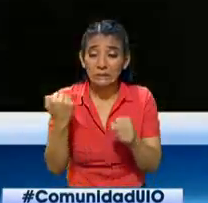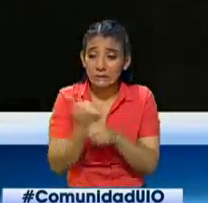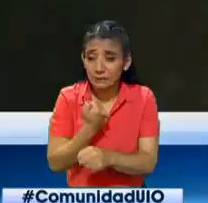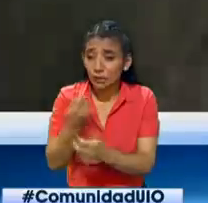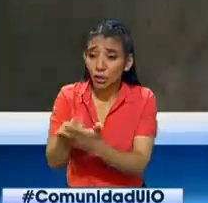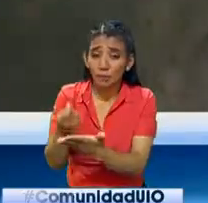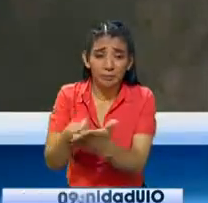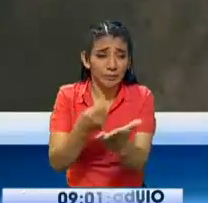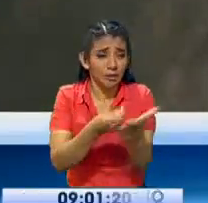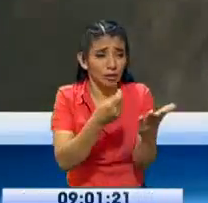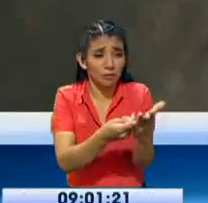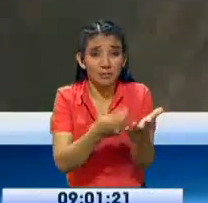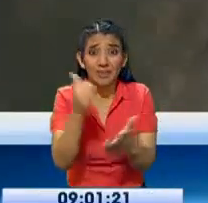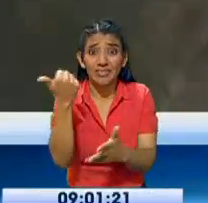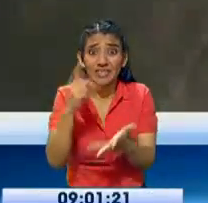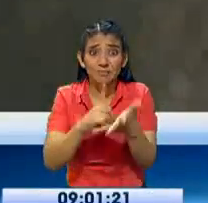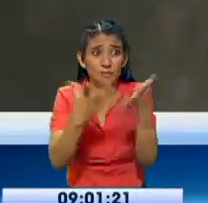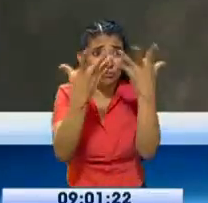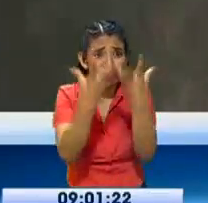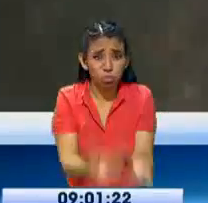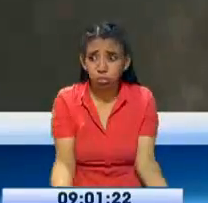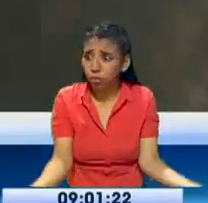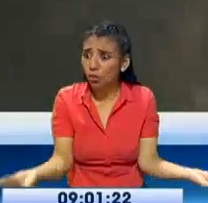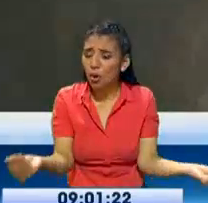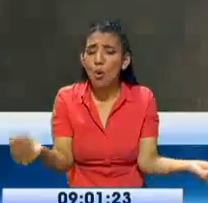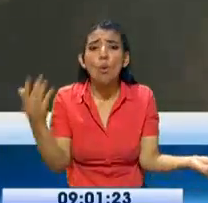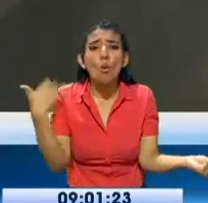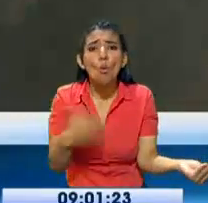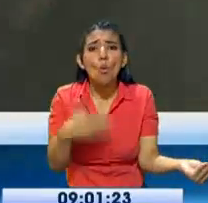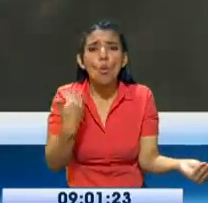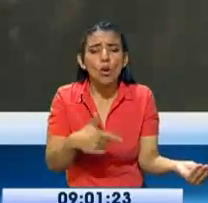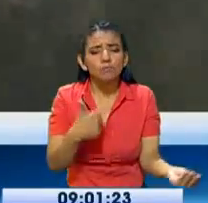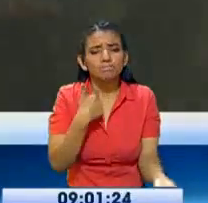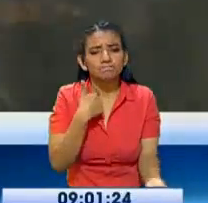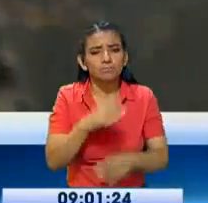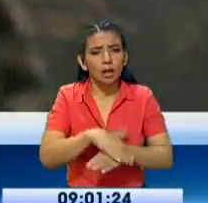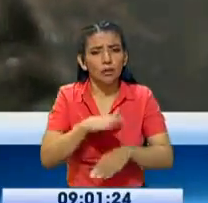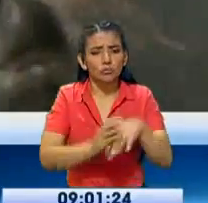de 10 minutos las llamas consumieron todo a su paso.